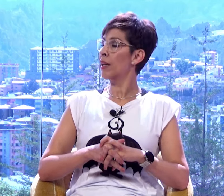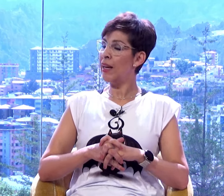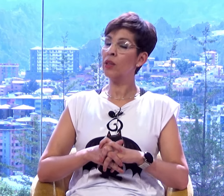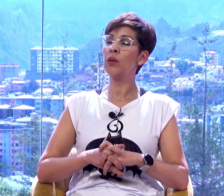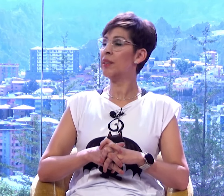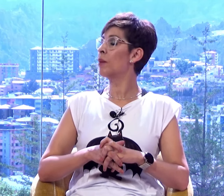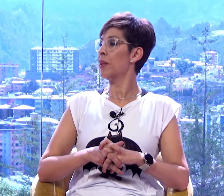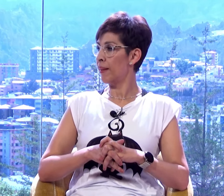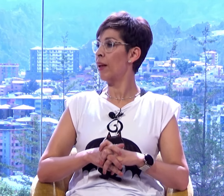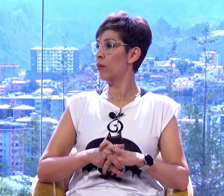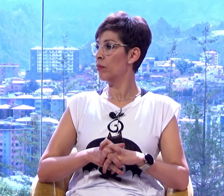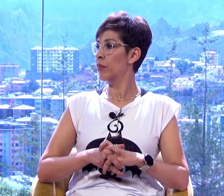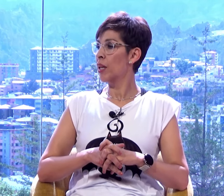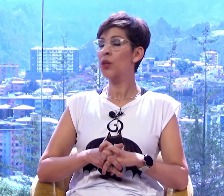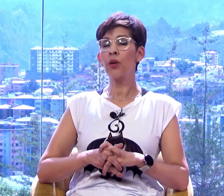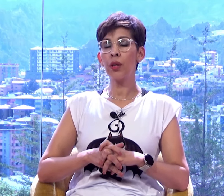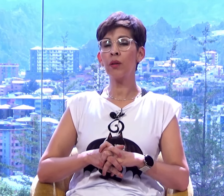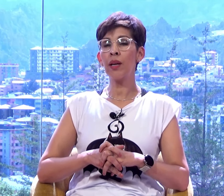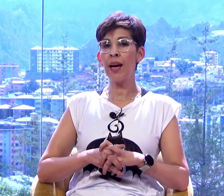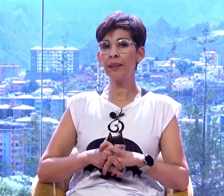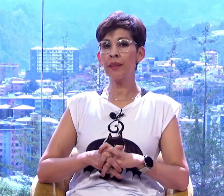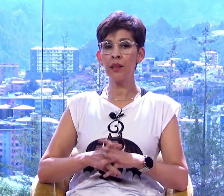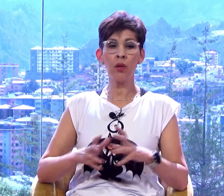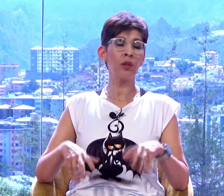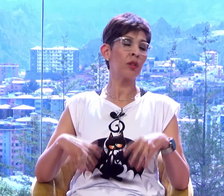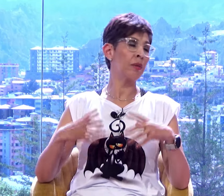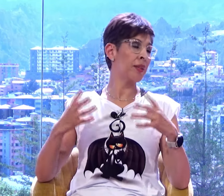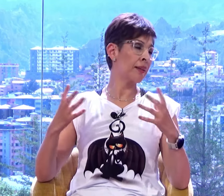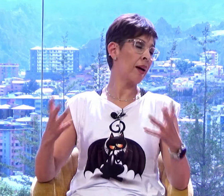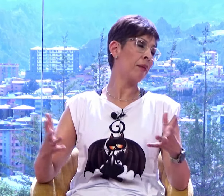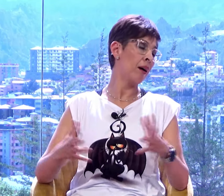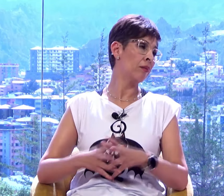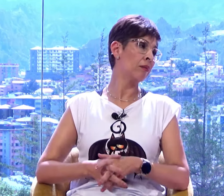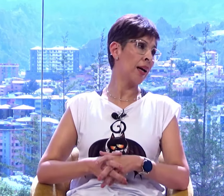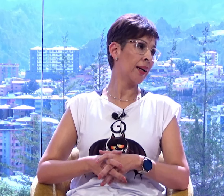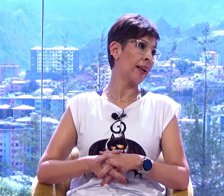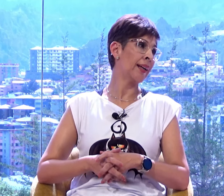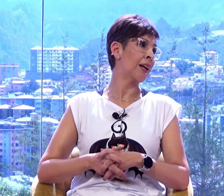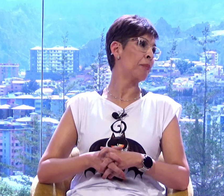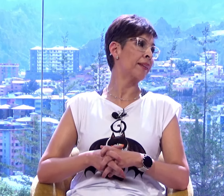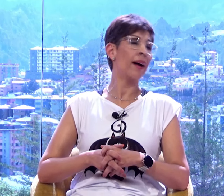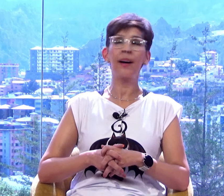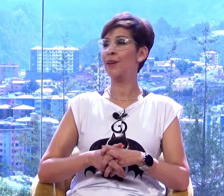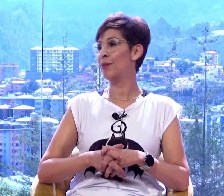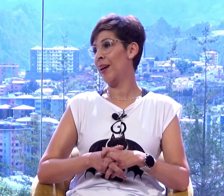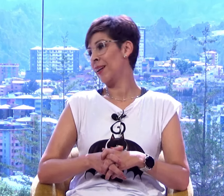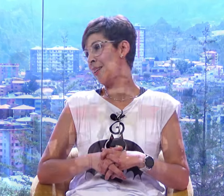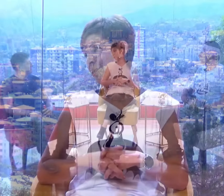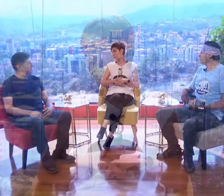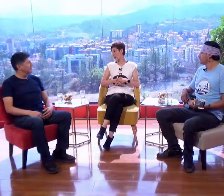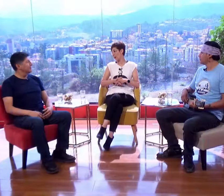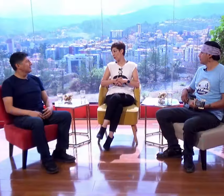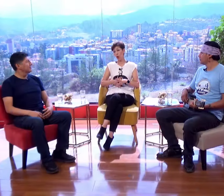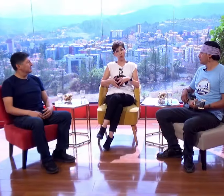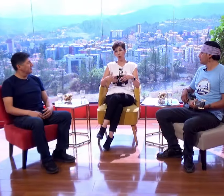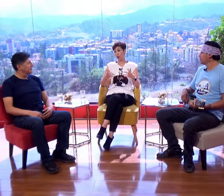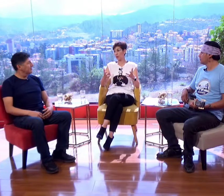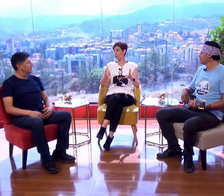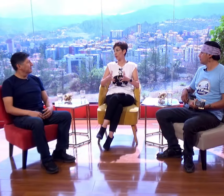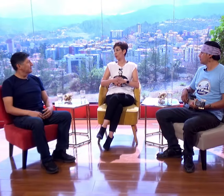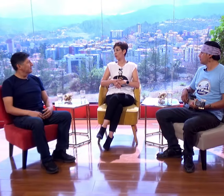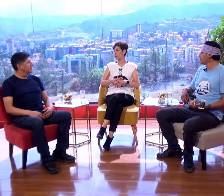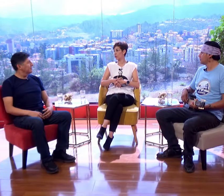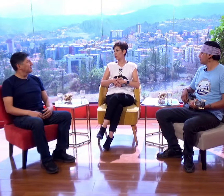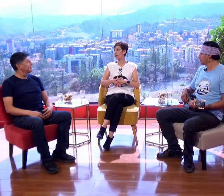museo que ya no es habitado. Yo creo que antes, cuando se visitaba una gran capital, una gran ciudad o no